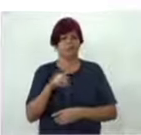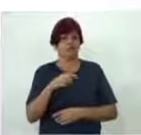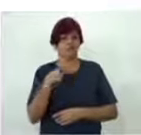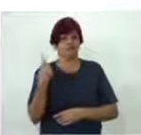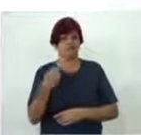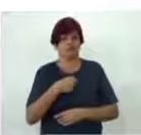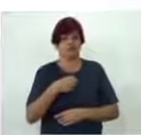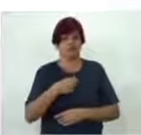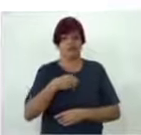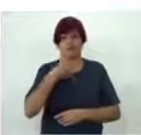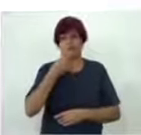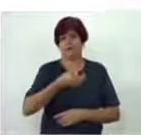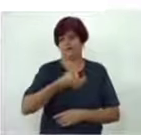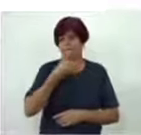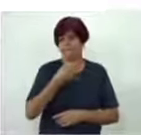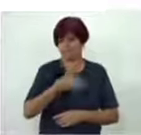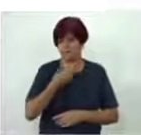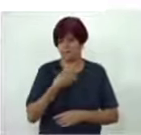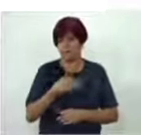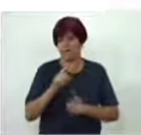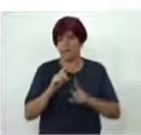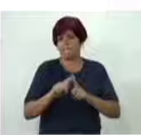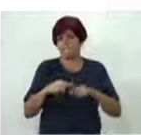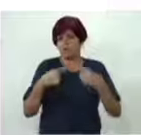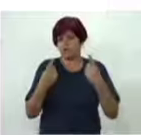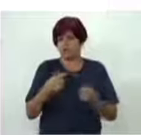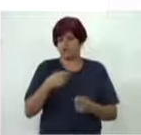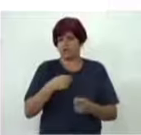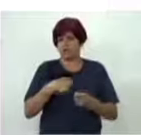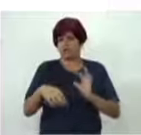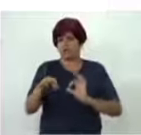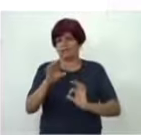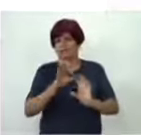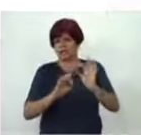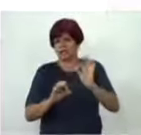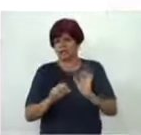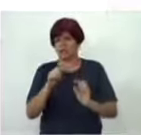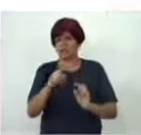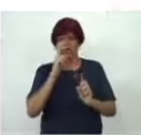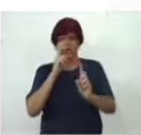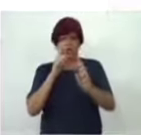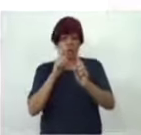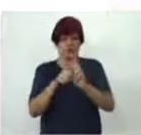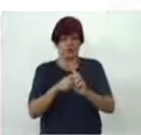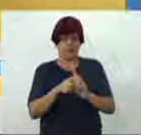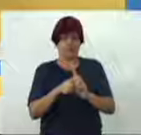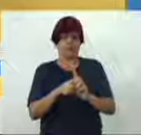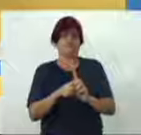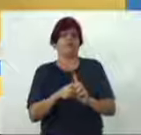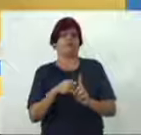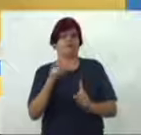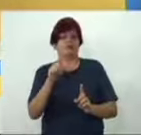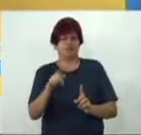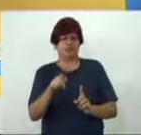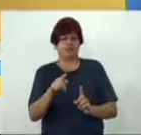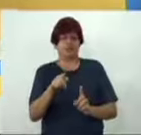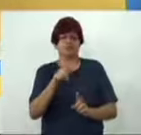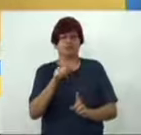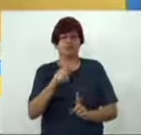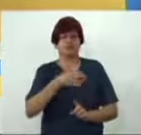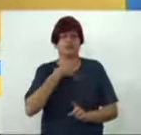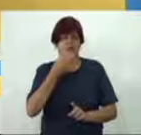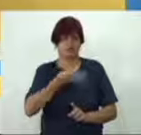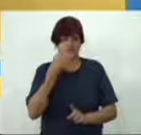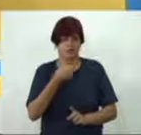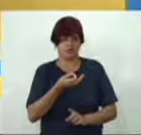donde nosotros tenemos que fundamentar por qué yo seleccioné este objetivo. En eso consiste la fundamentación.